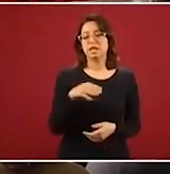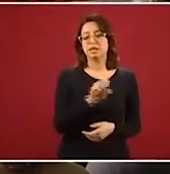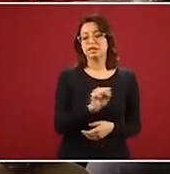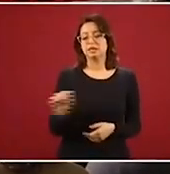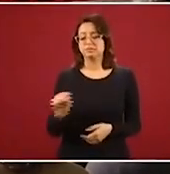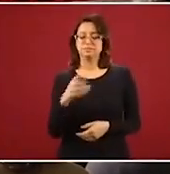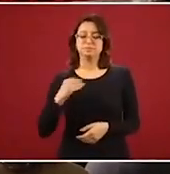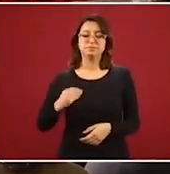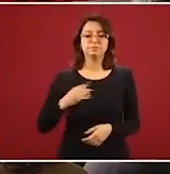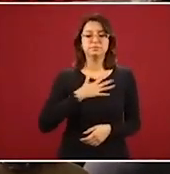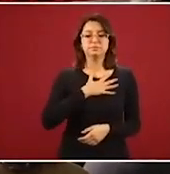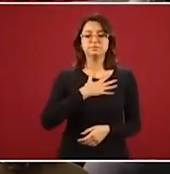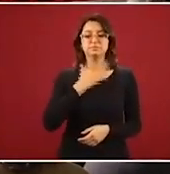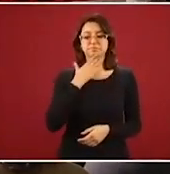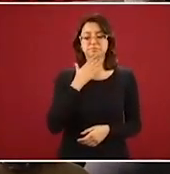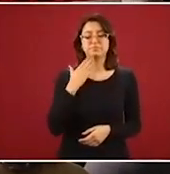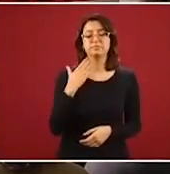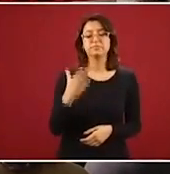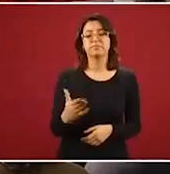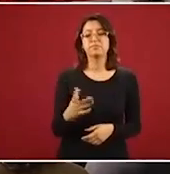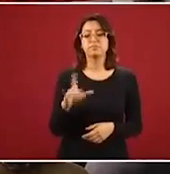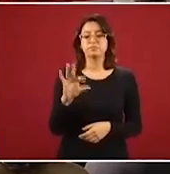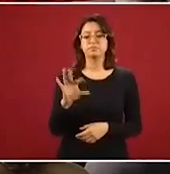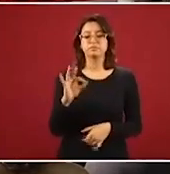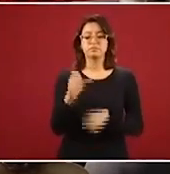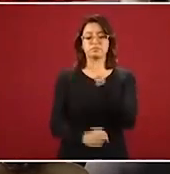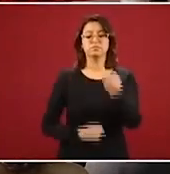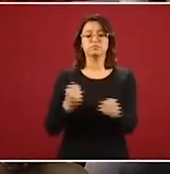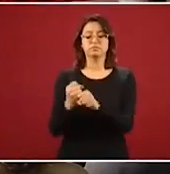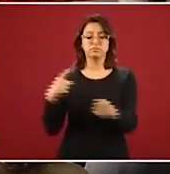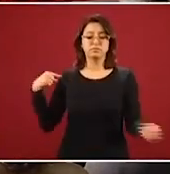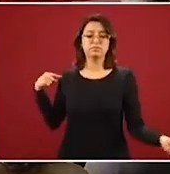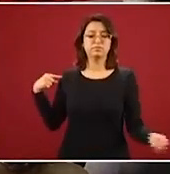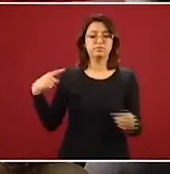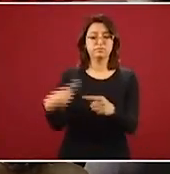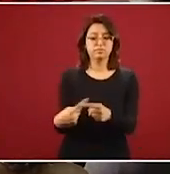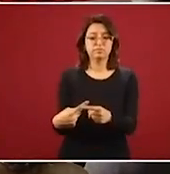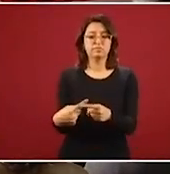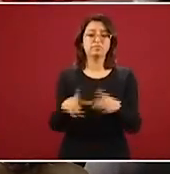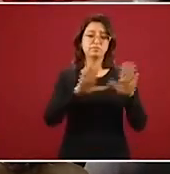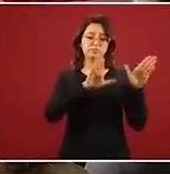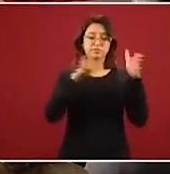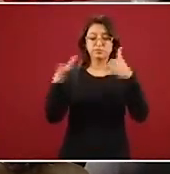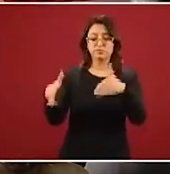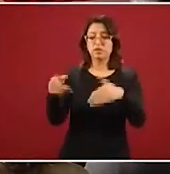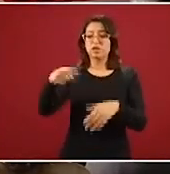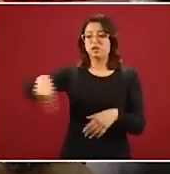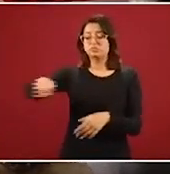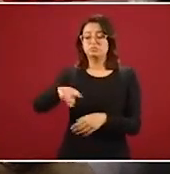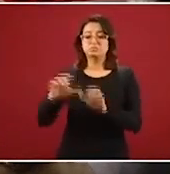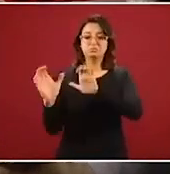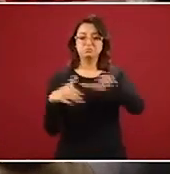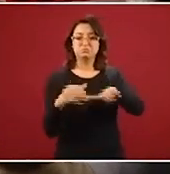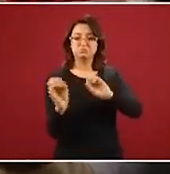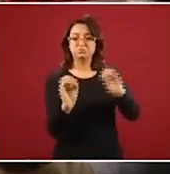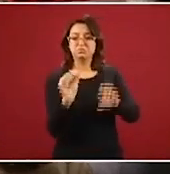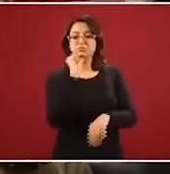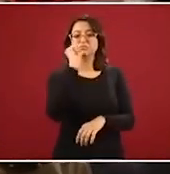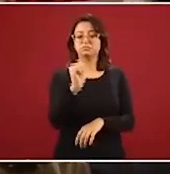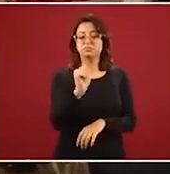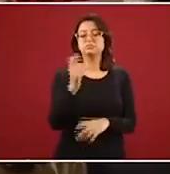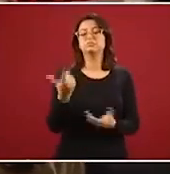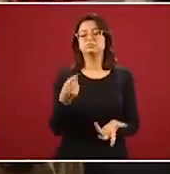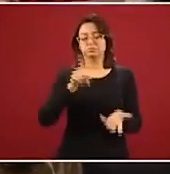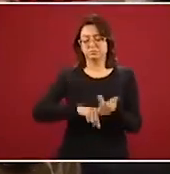programa específico que tiene 40 años de existencia, destinado a población no asegurada, a pesar de que lo